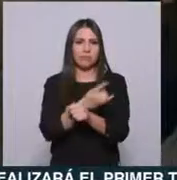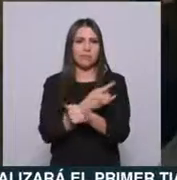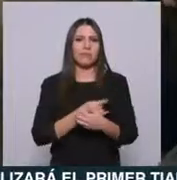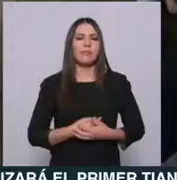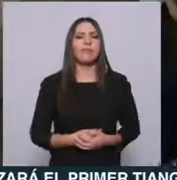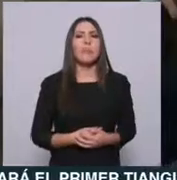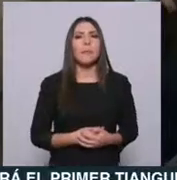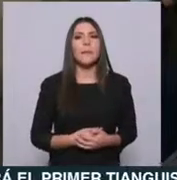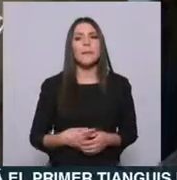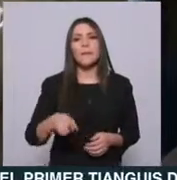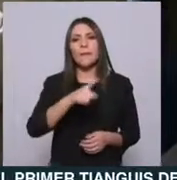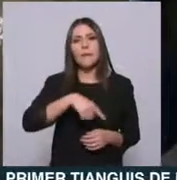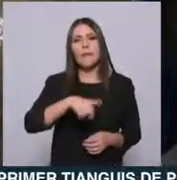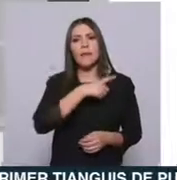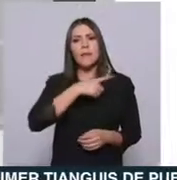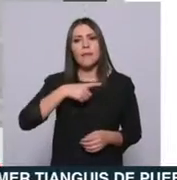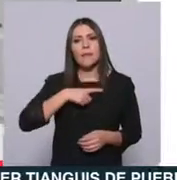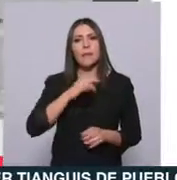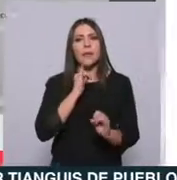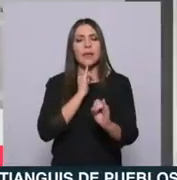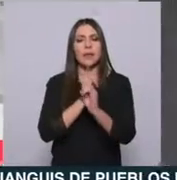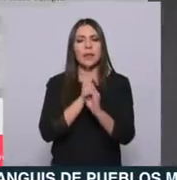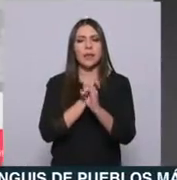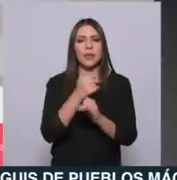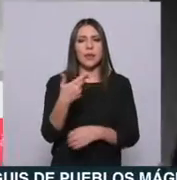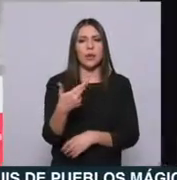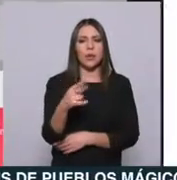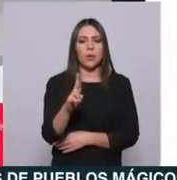lo único que se debe hacer es ingresar a la página